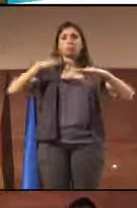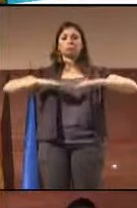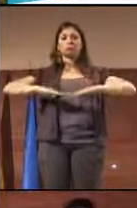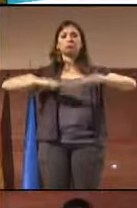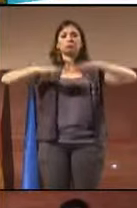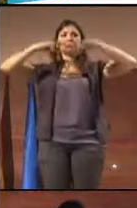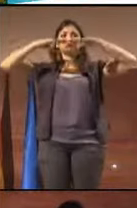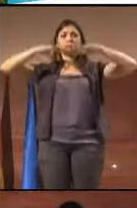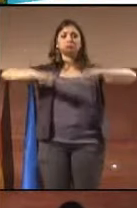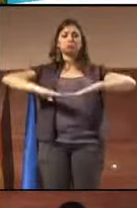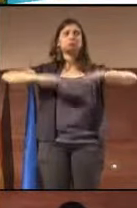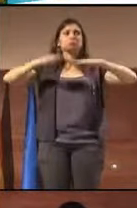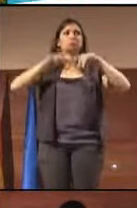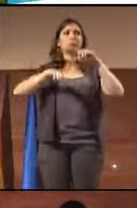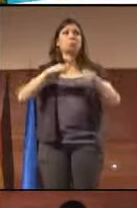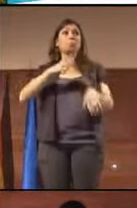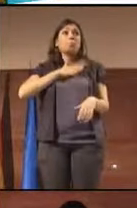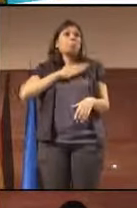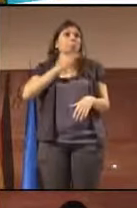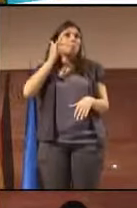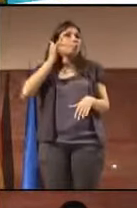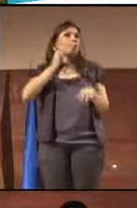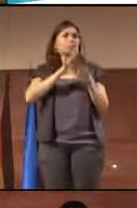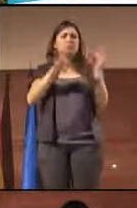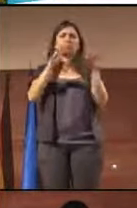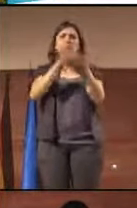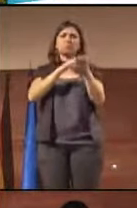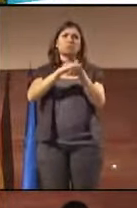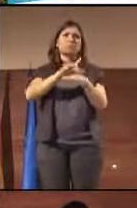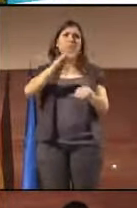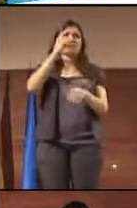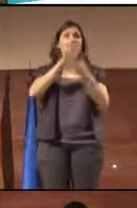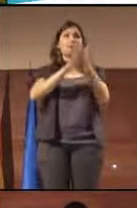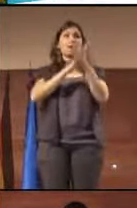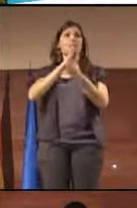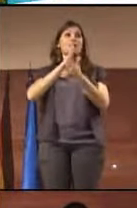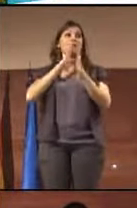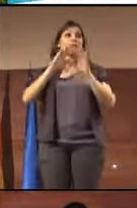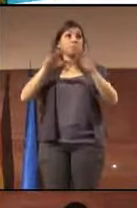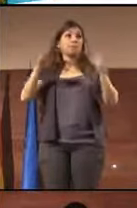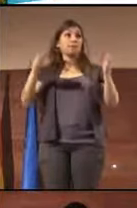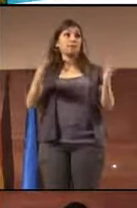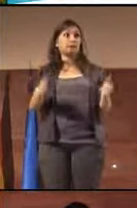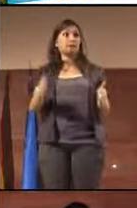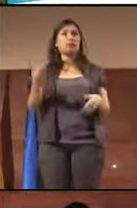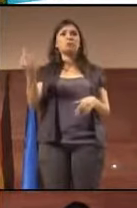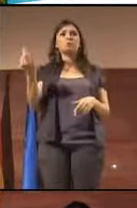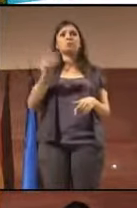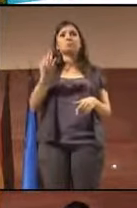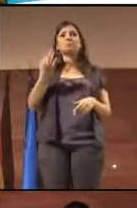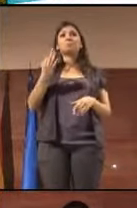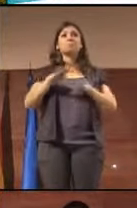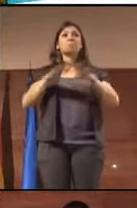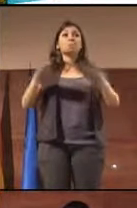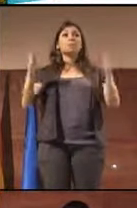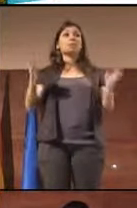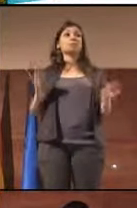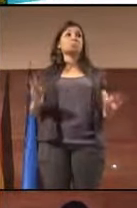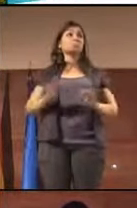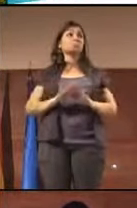ventaja que me parece muy, a mí me parece la fundamental cuando hablamos de mesas, es que no solo es una mesa